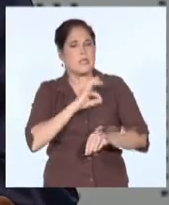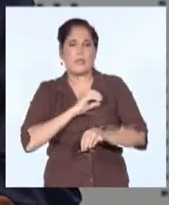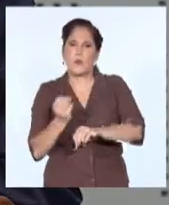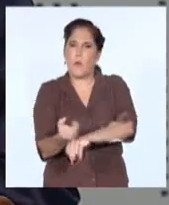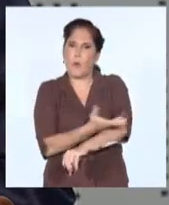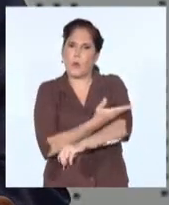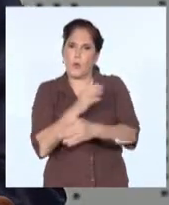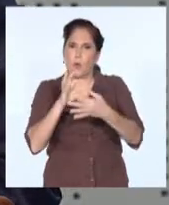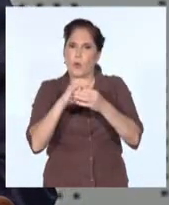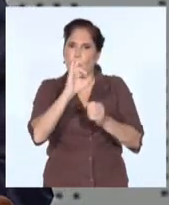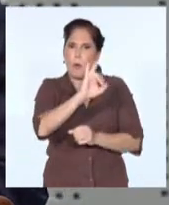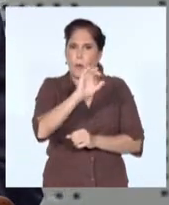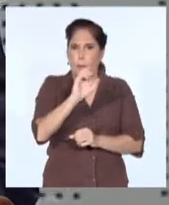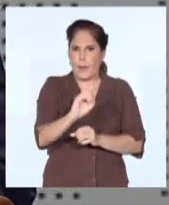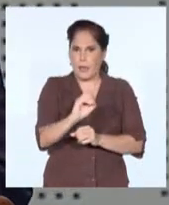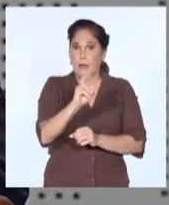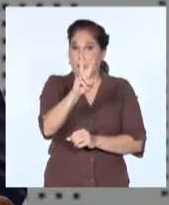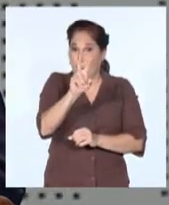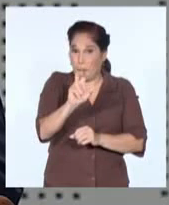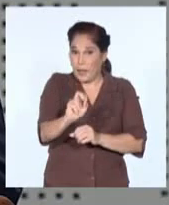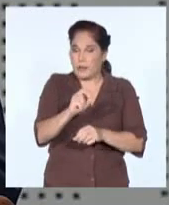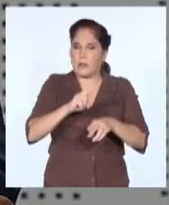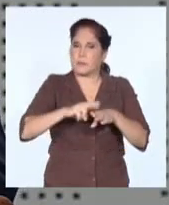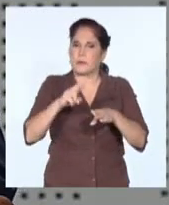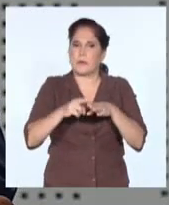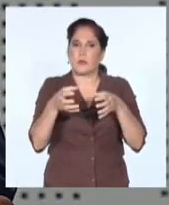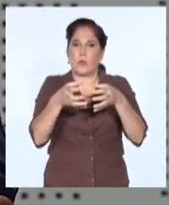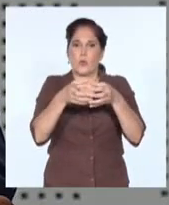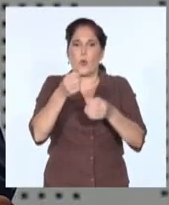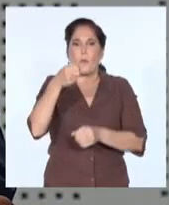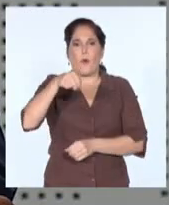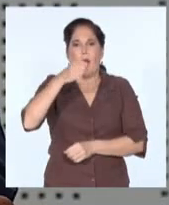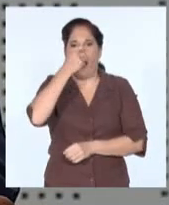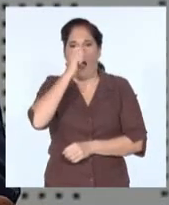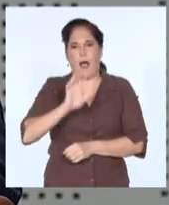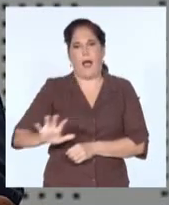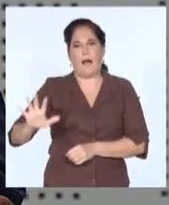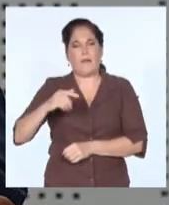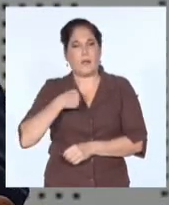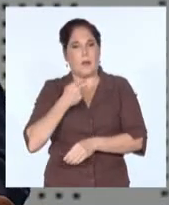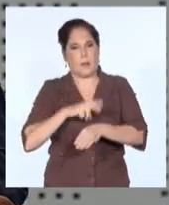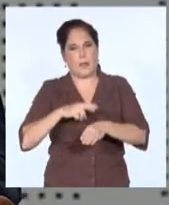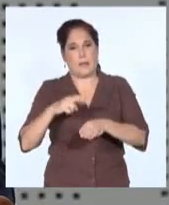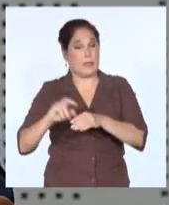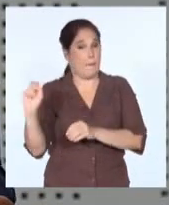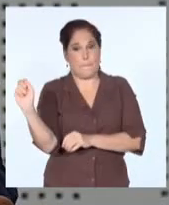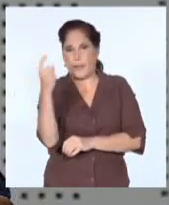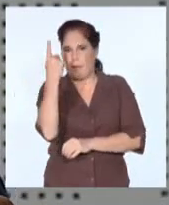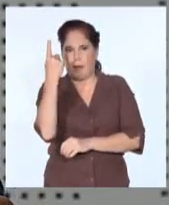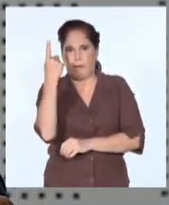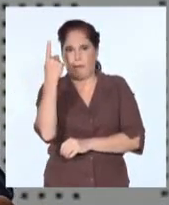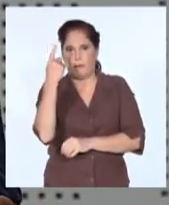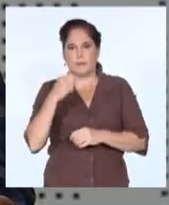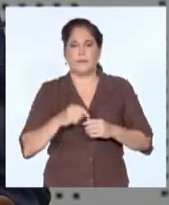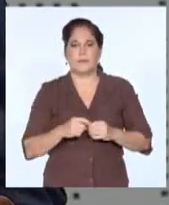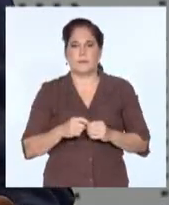G20, representando también a la Unión Africana por primera vez, y